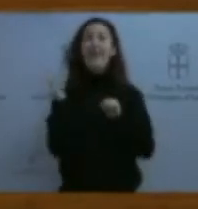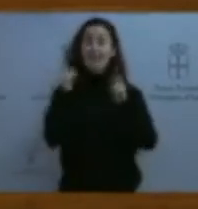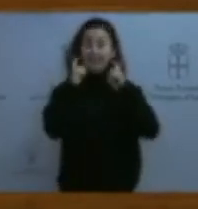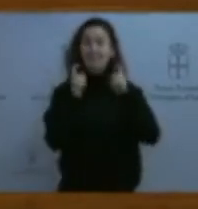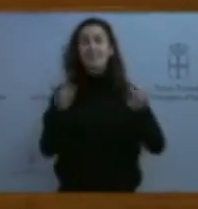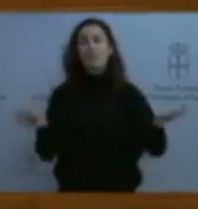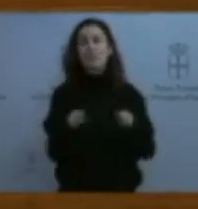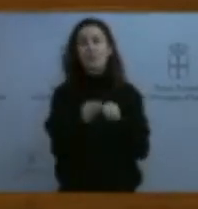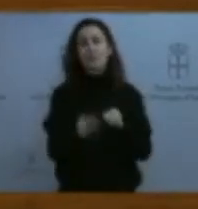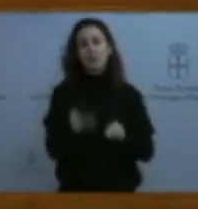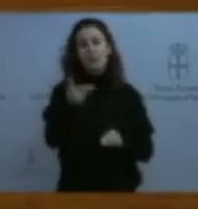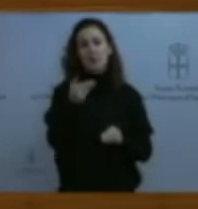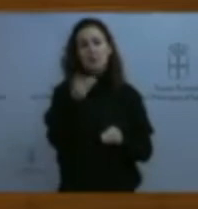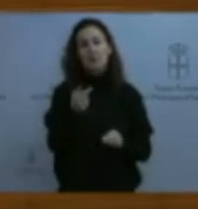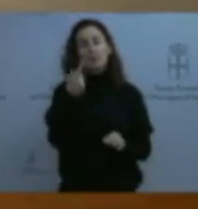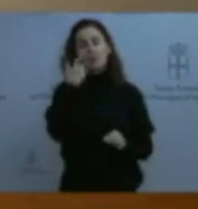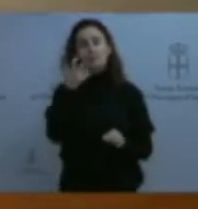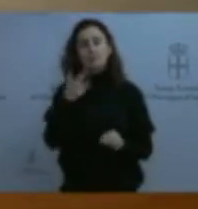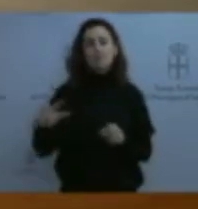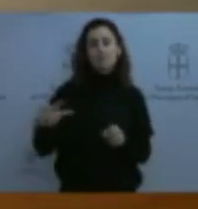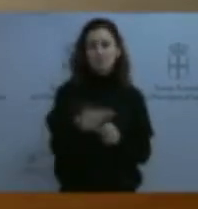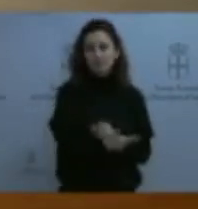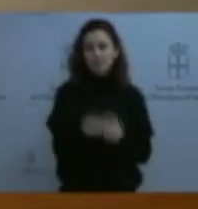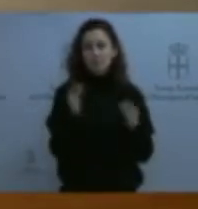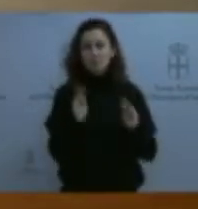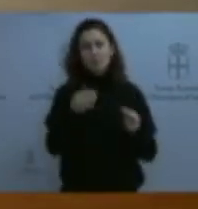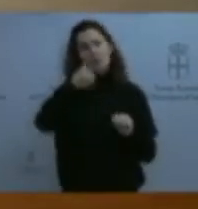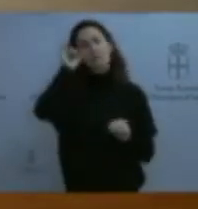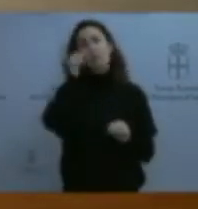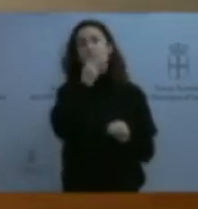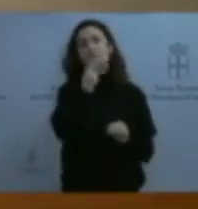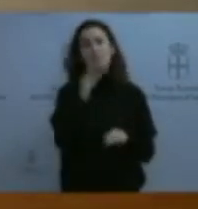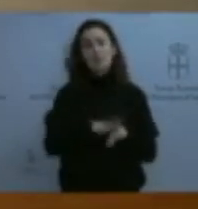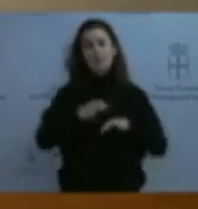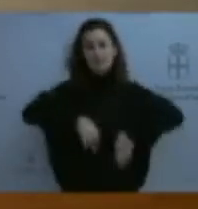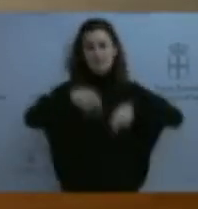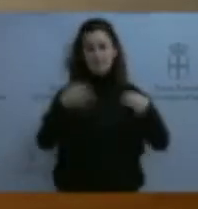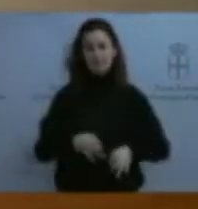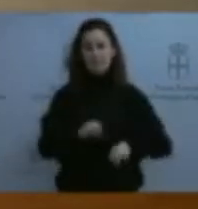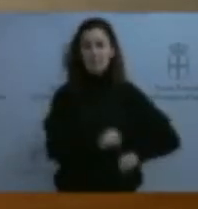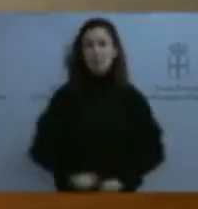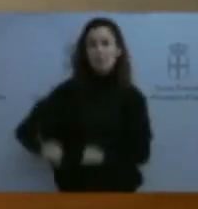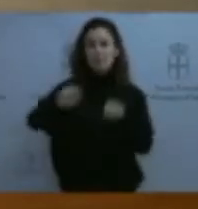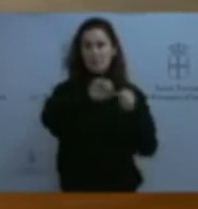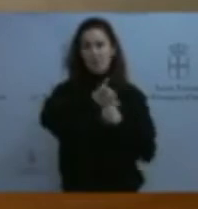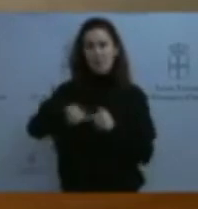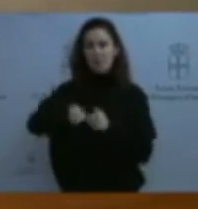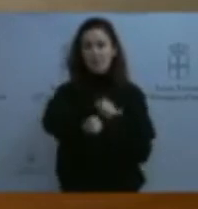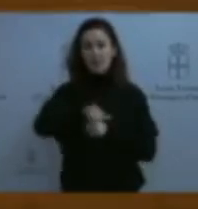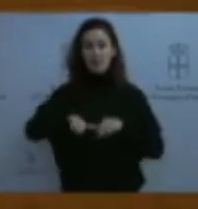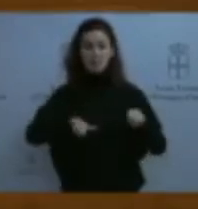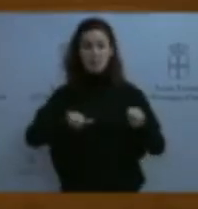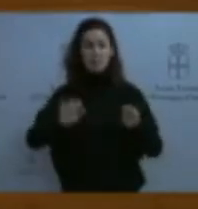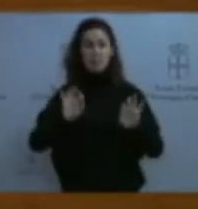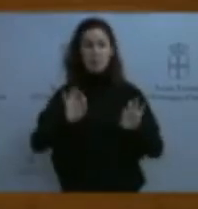con especial atención, los posibles riesgos que puedan comprometer la seguridad y proteger el entorno de posibles agresiones.